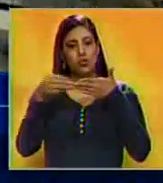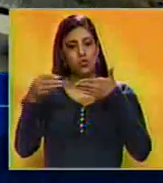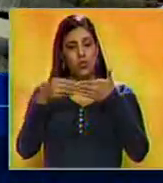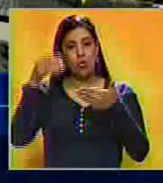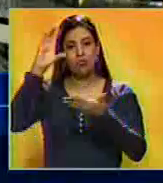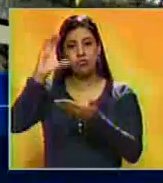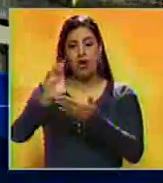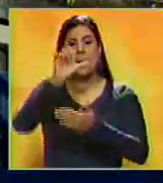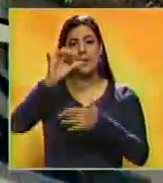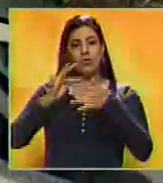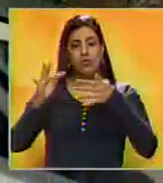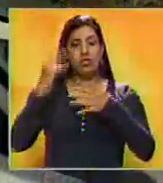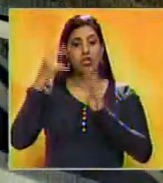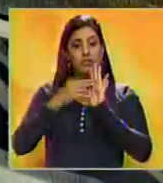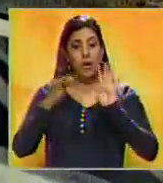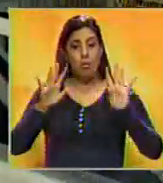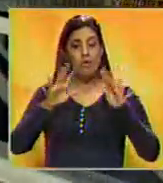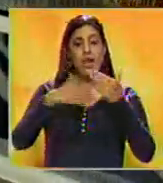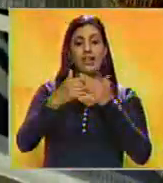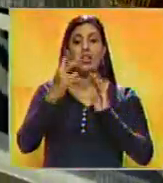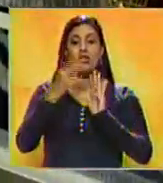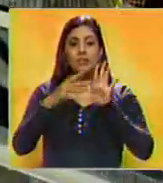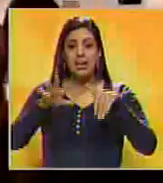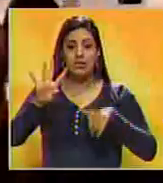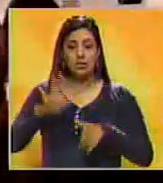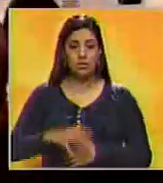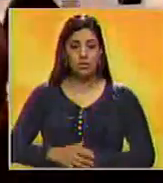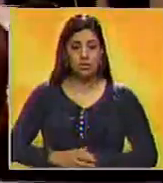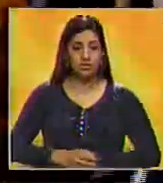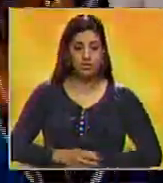dólares a funcionarios durante el 2009 y